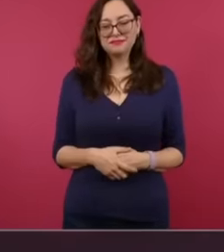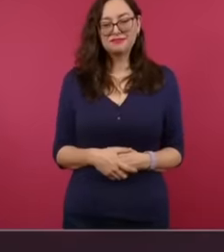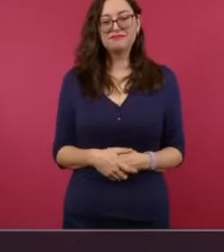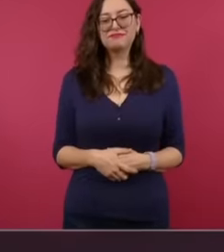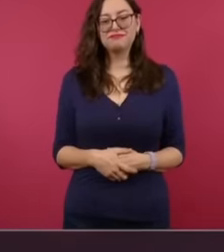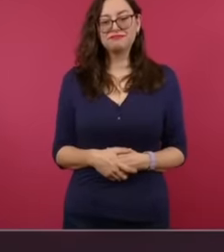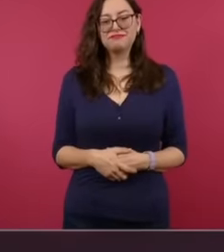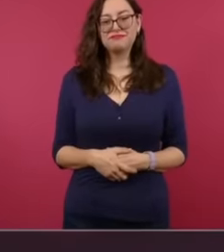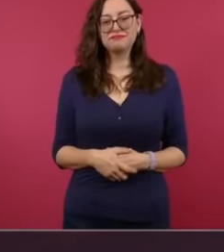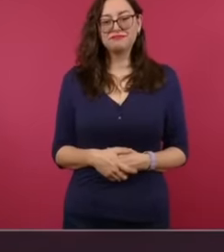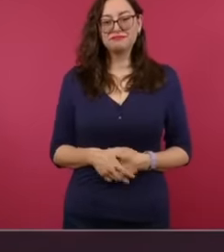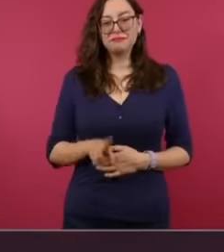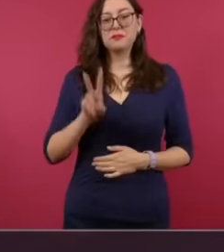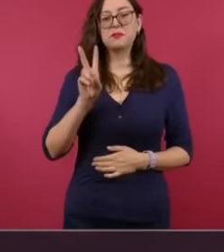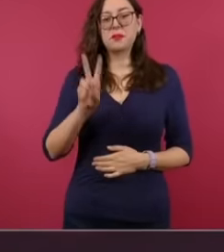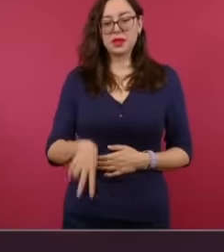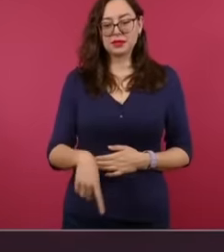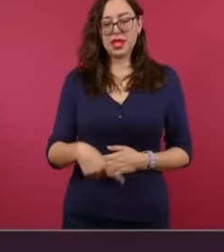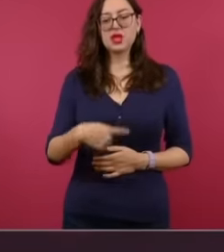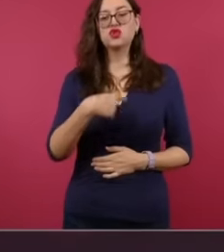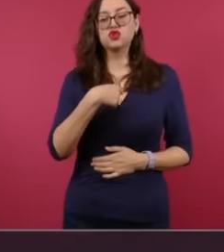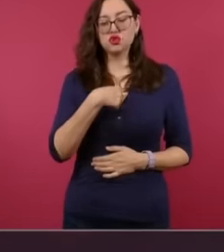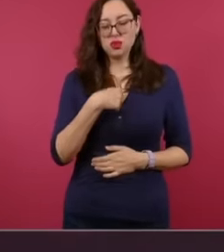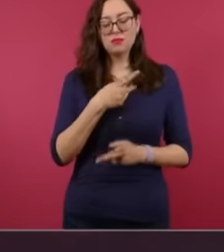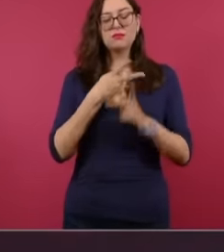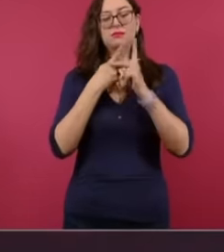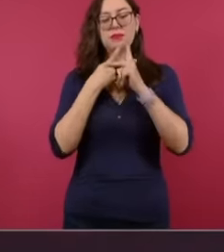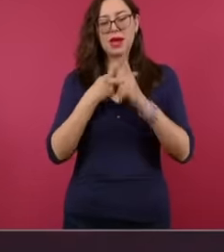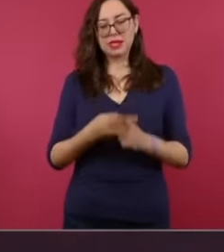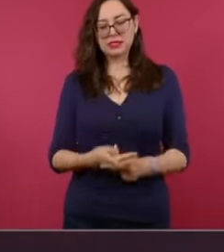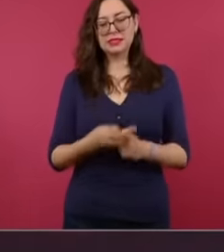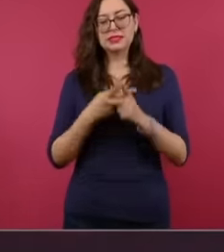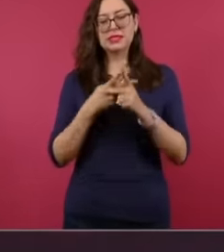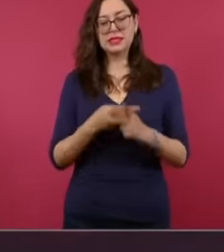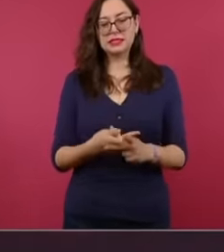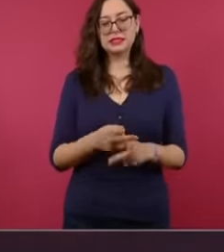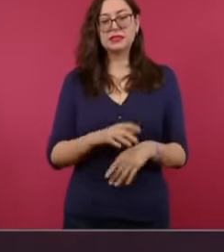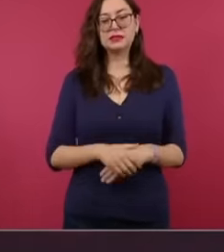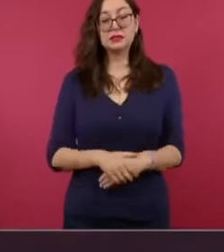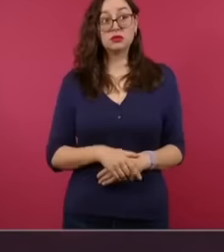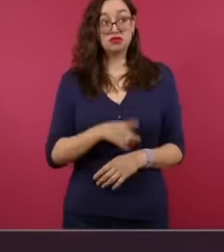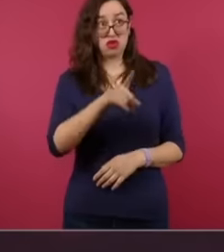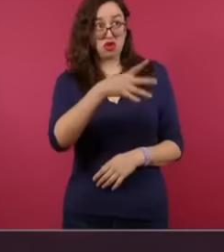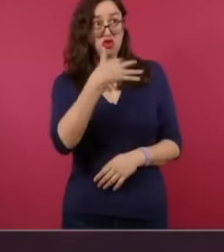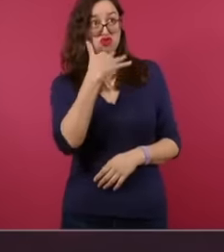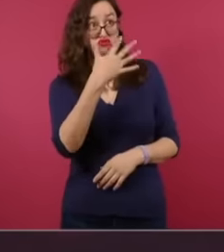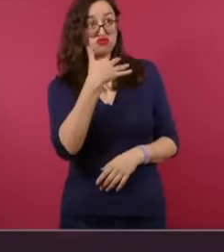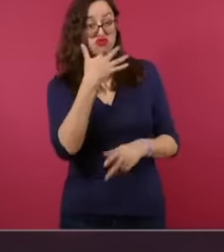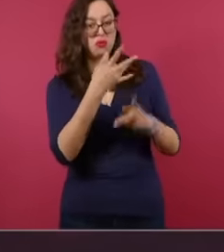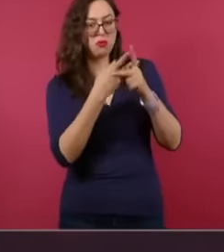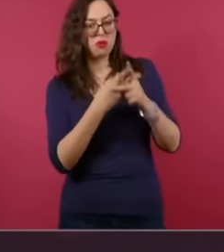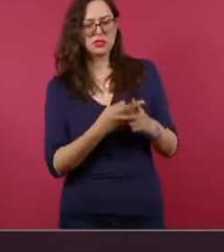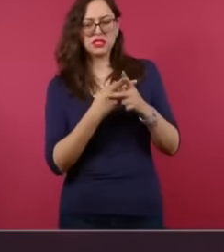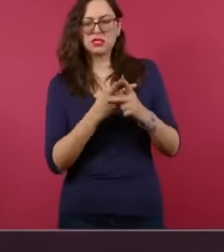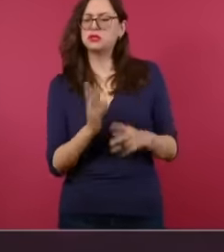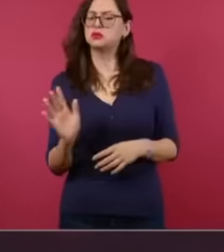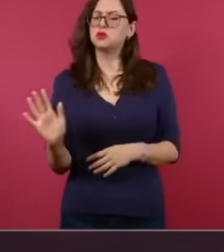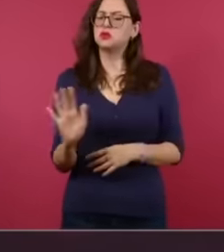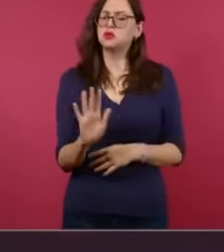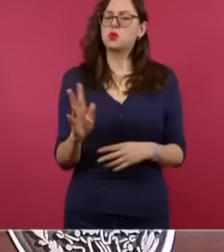¿De la corrupción? No, de las personas. soy tan